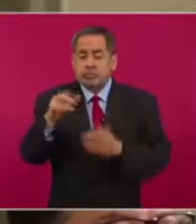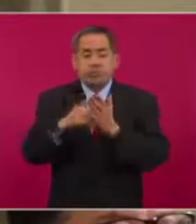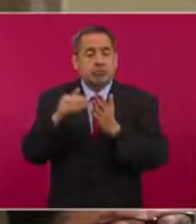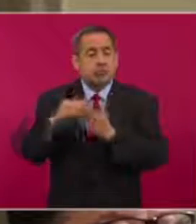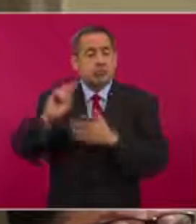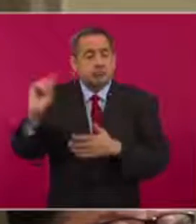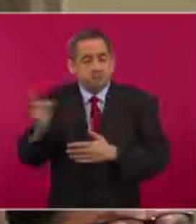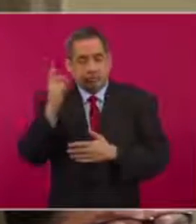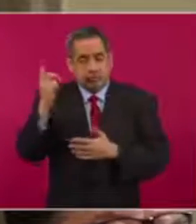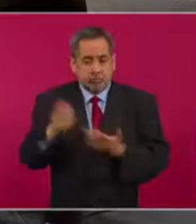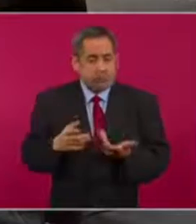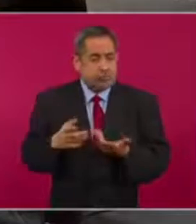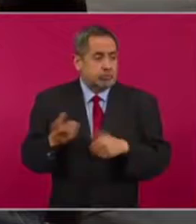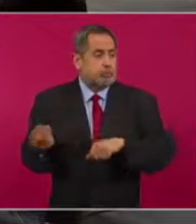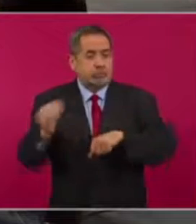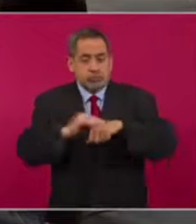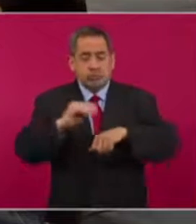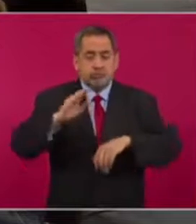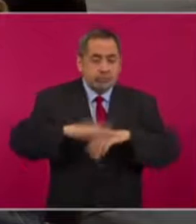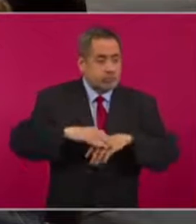Entonces, y les aumentaron